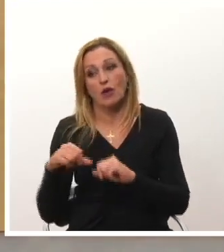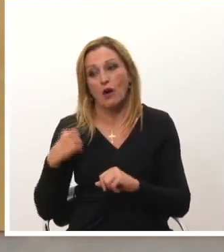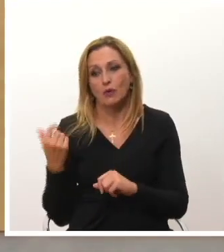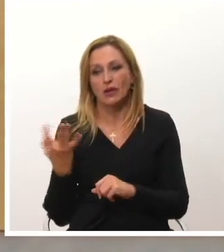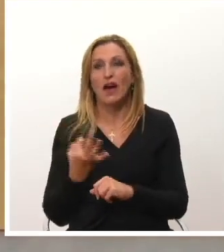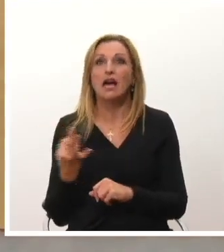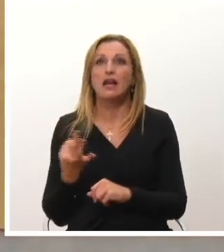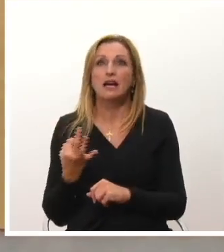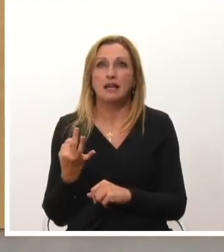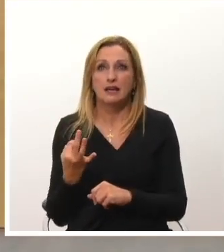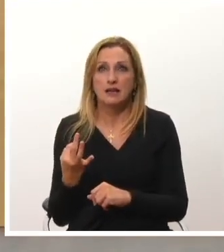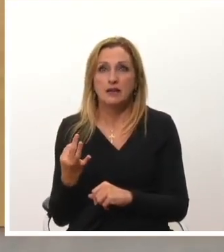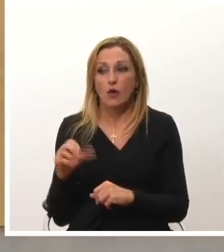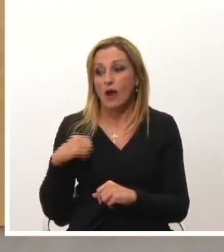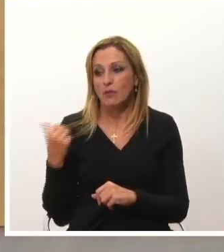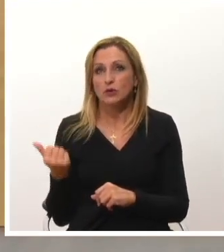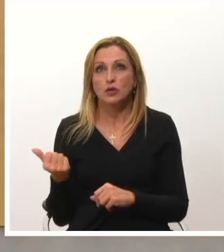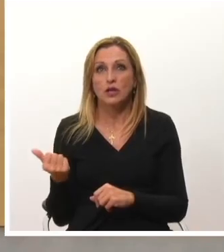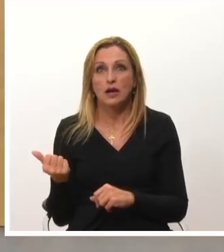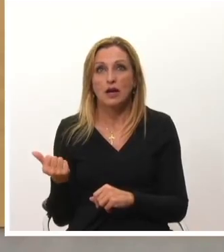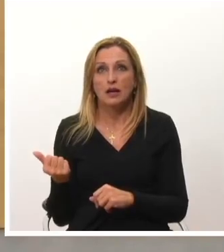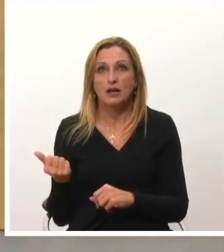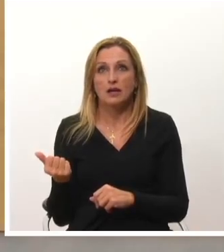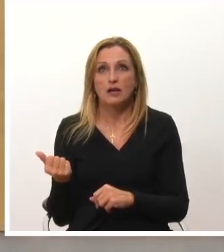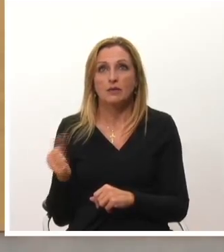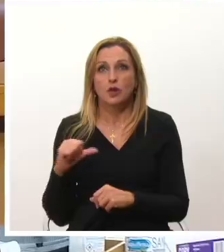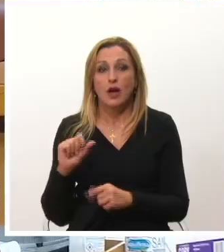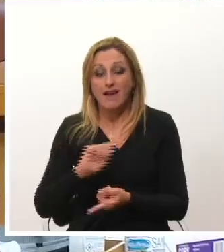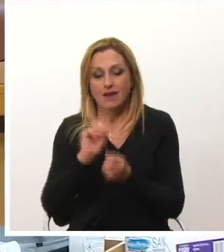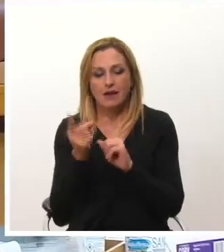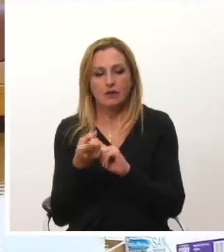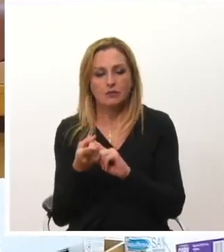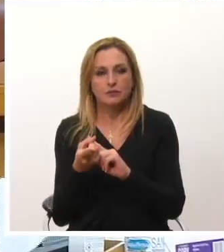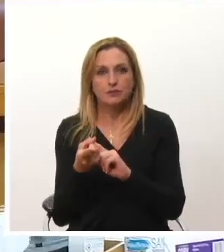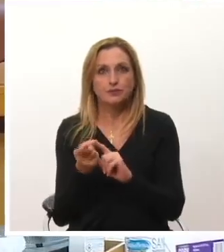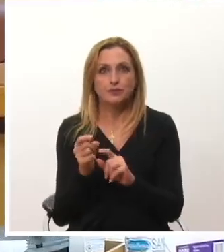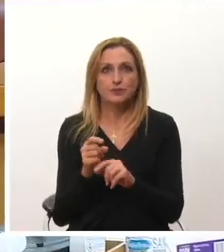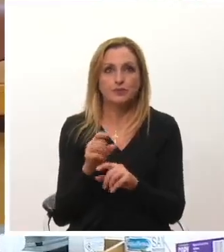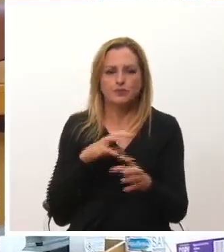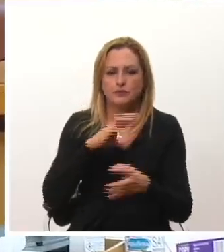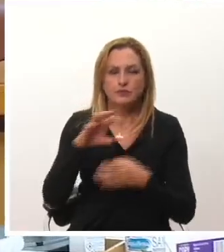lo convirtió en una oportunidad lo convirtió en una